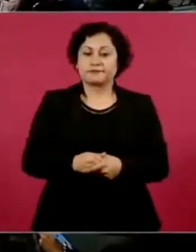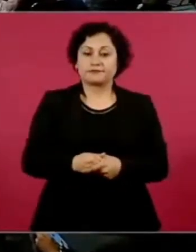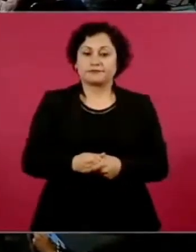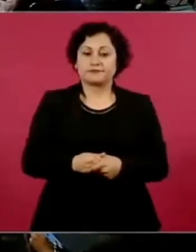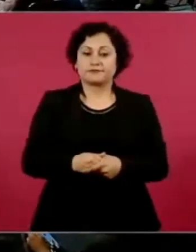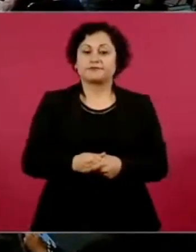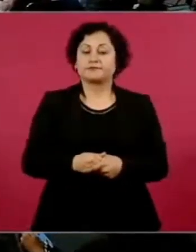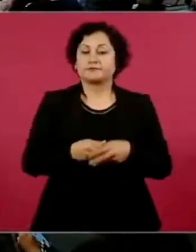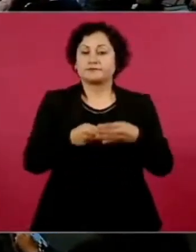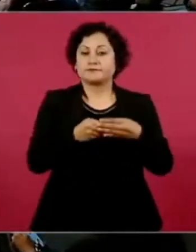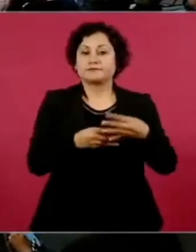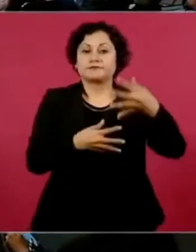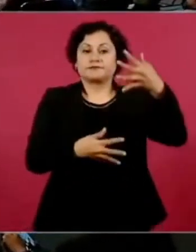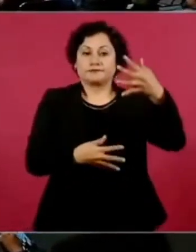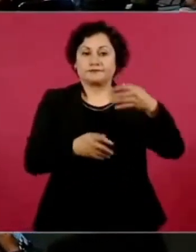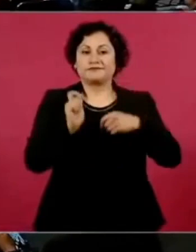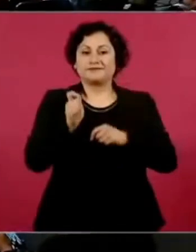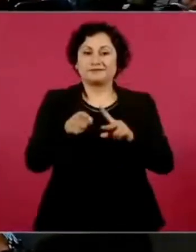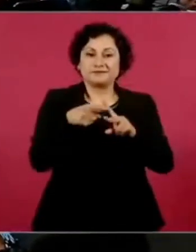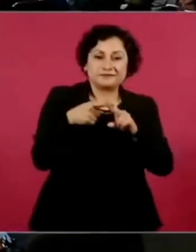Sí, sobre estadística.